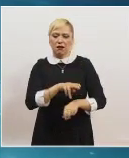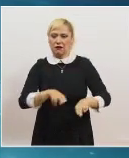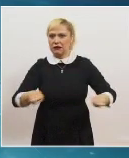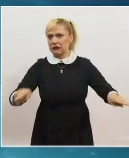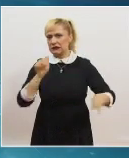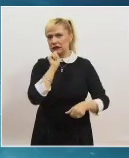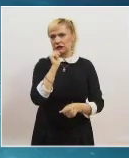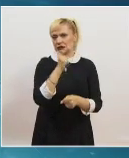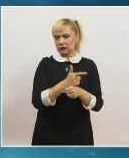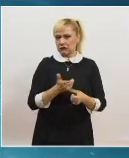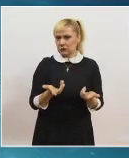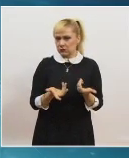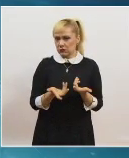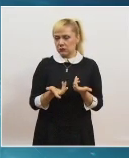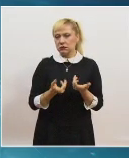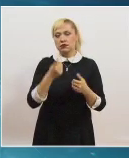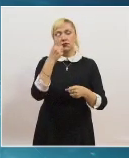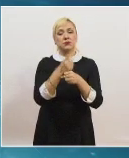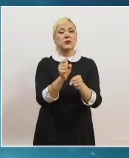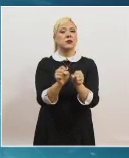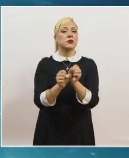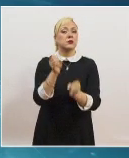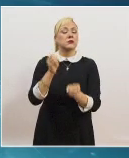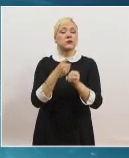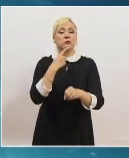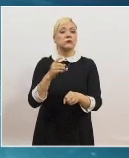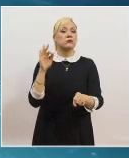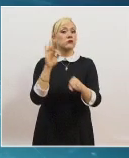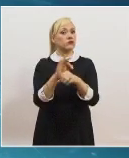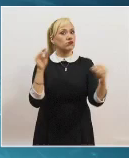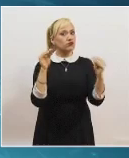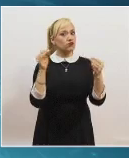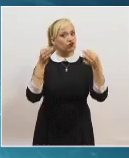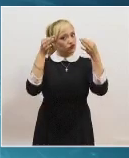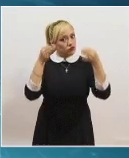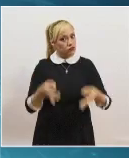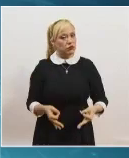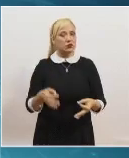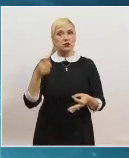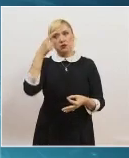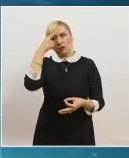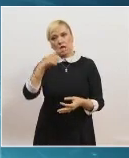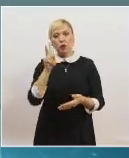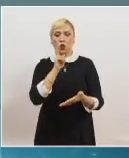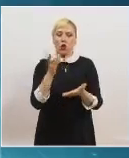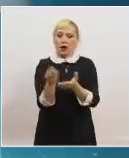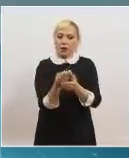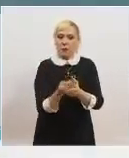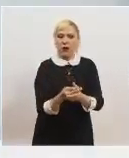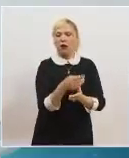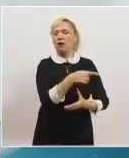La primera sala determinó que el derecho a una defensa adecuada no aplica en juicios mercantiles.